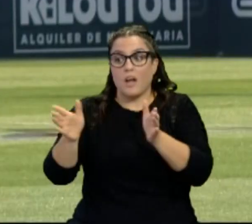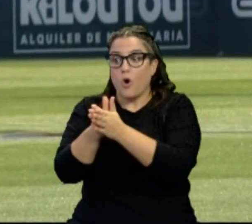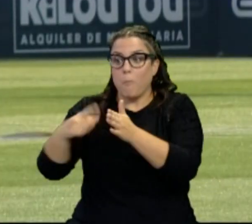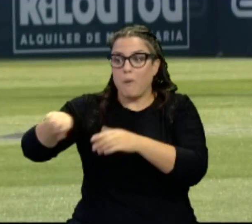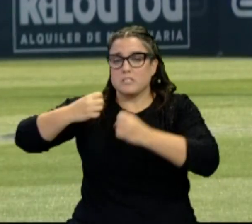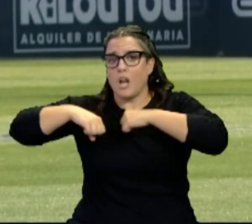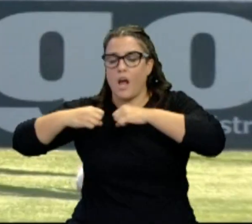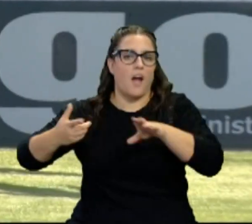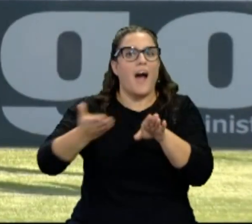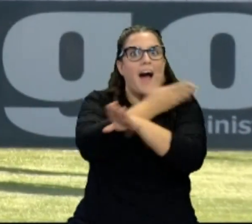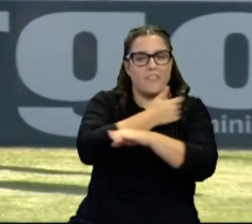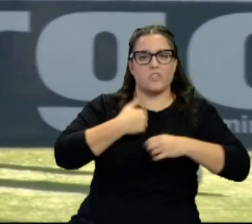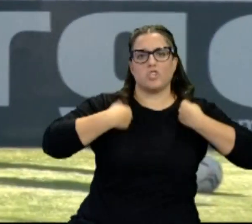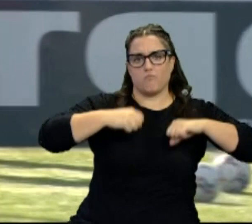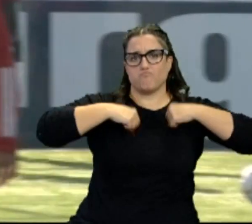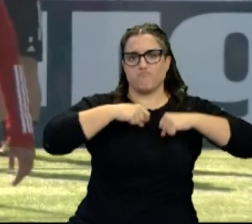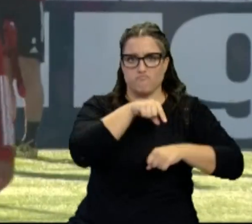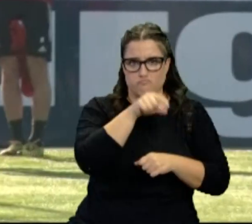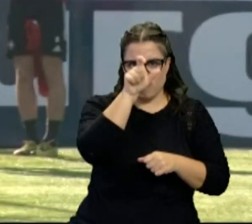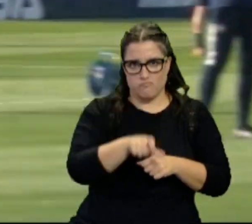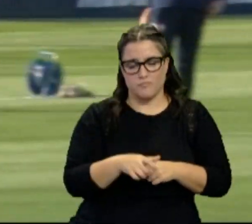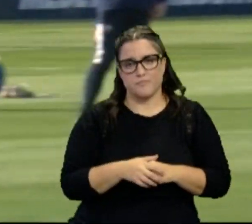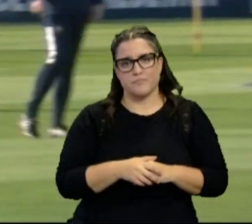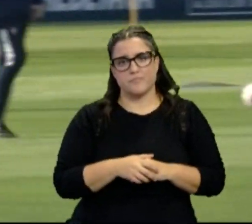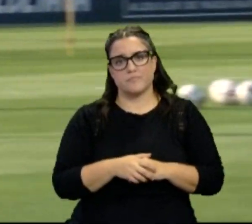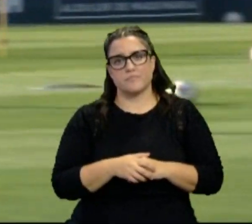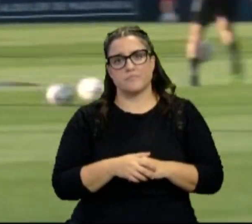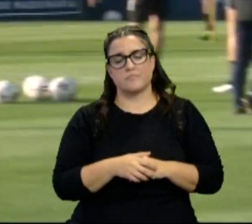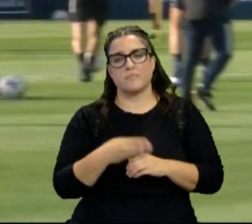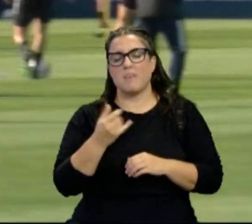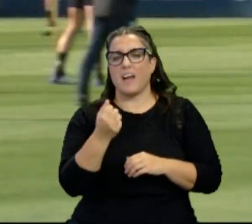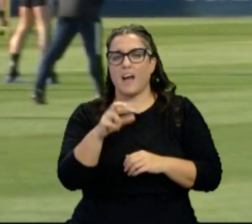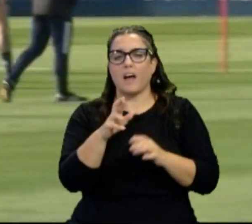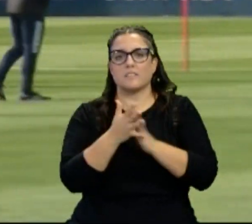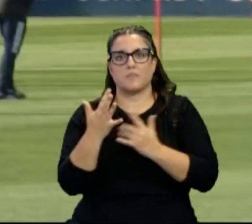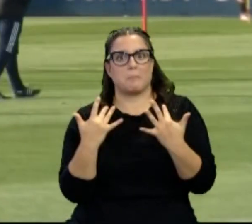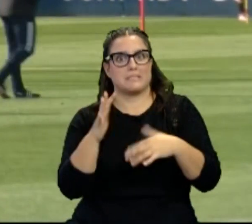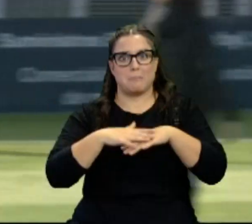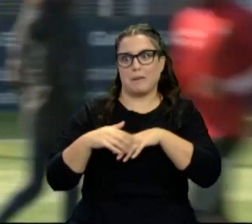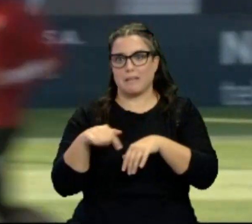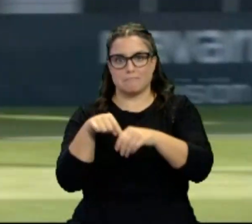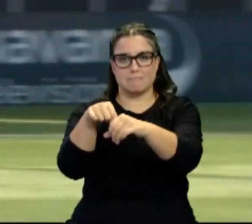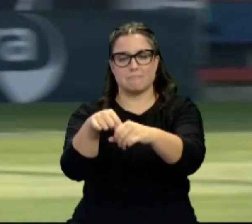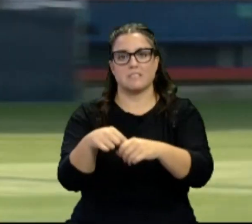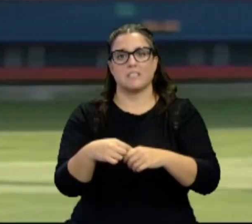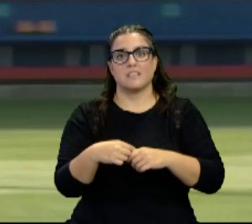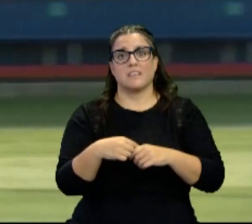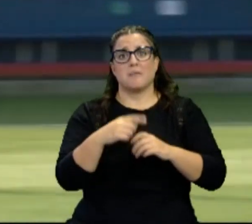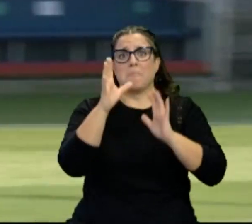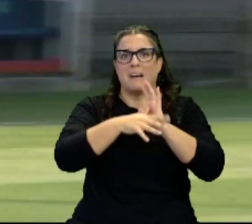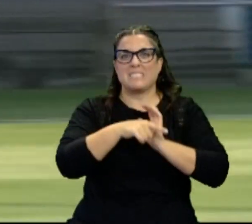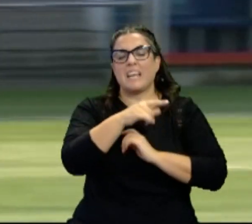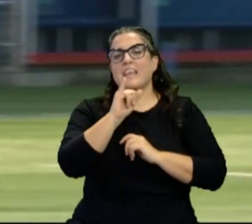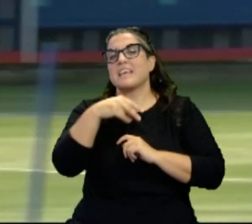el resto de sus compañeros saltaran al mismo. Barja se daba prisa por ocupar su posición. Aún más rezagado quedaba